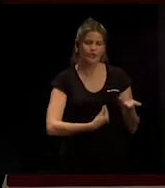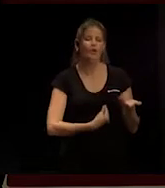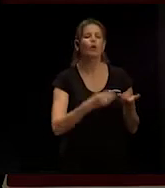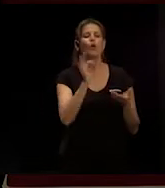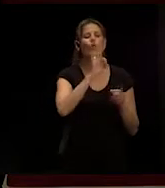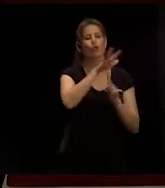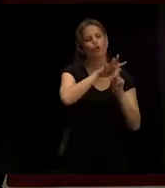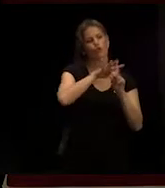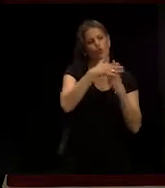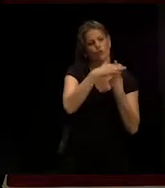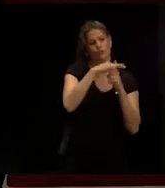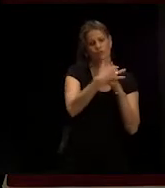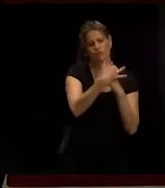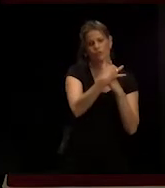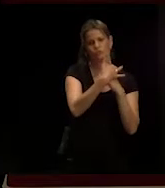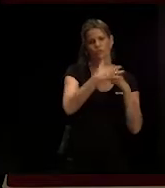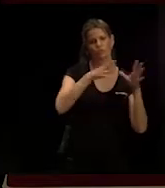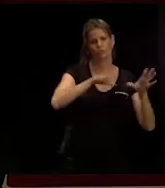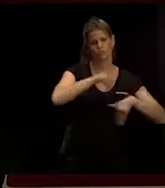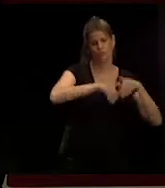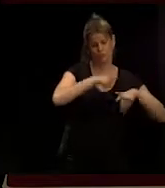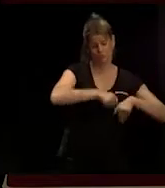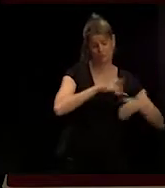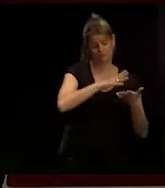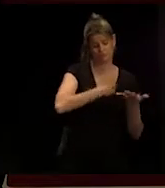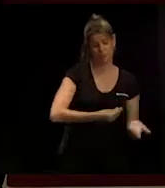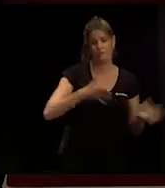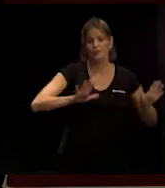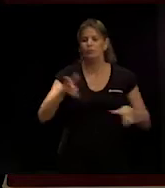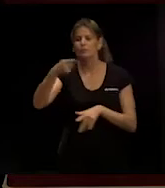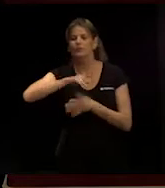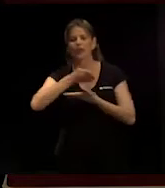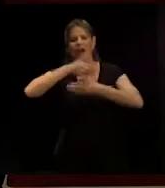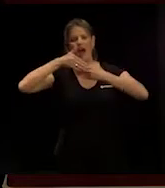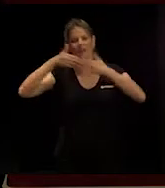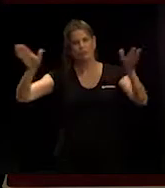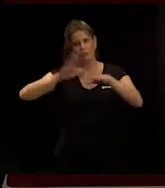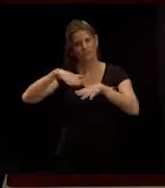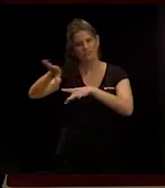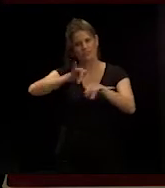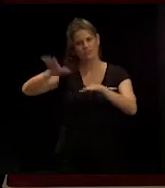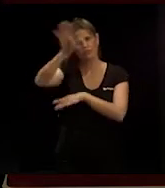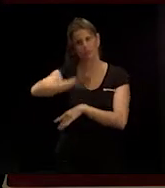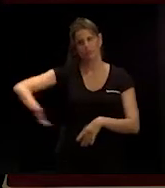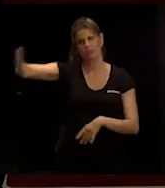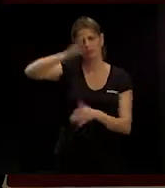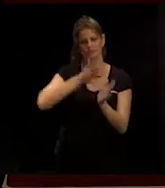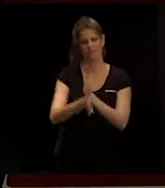contexto que nos convoca, en este caso Murcia, pero también que se abra todo el territorio nacional. Por tanto, decir que ha sido una